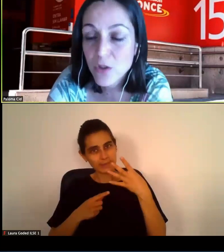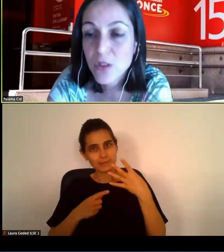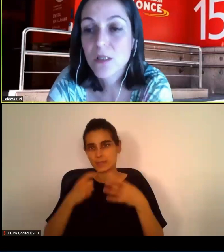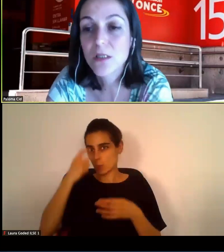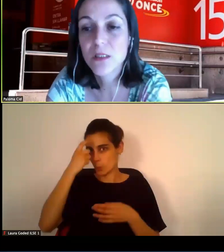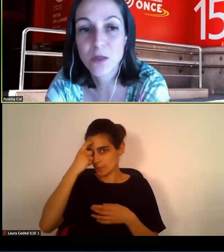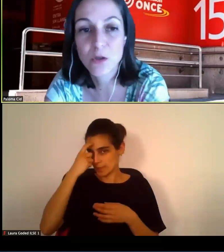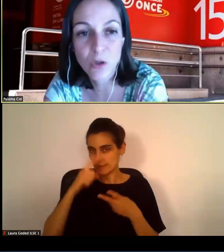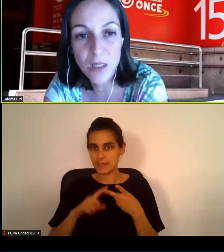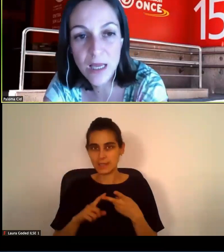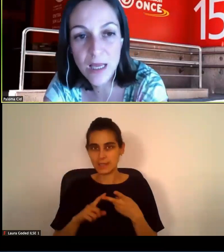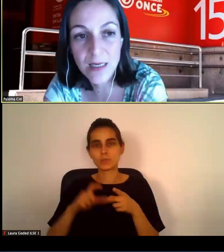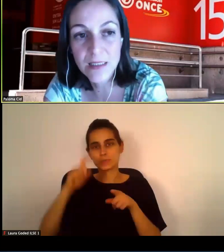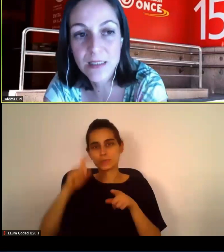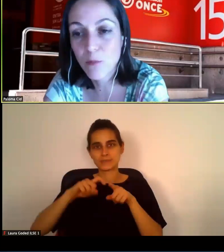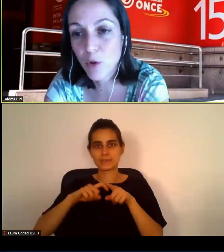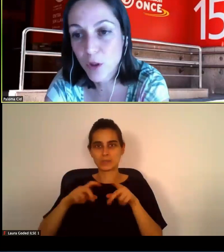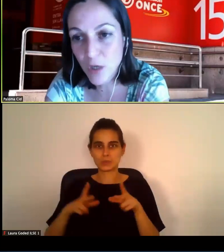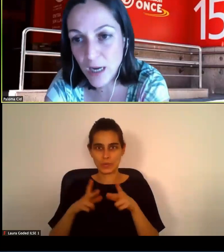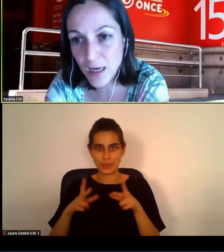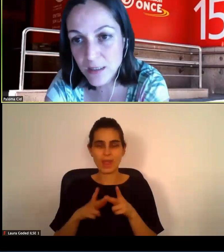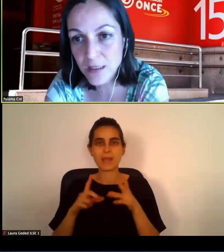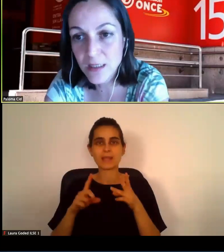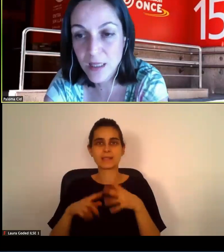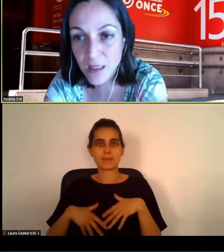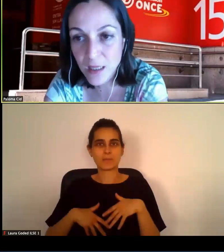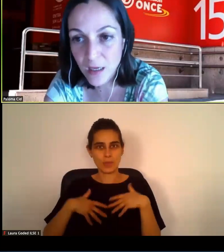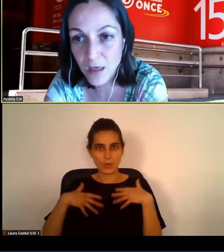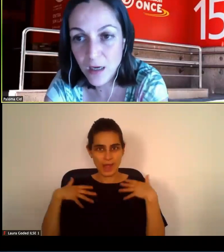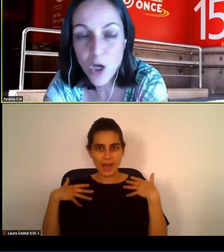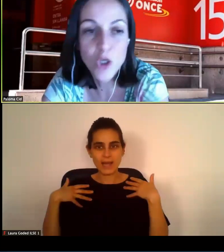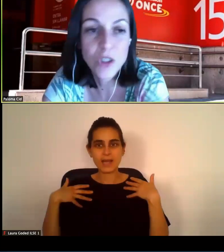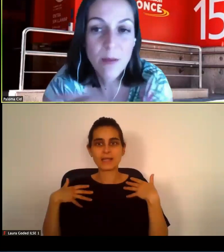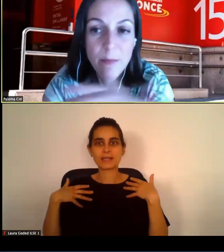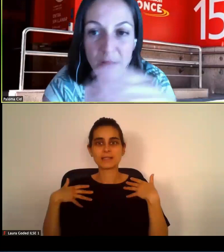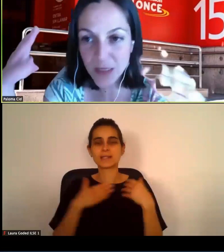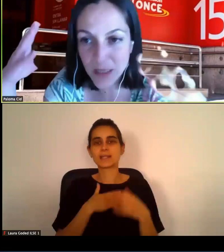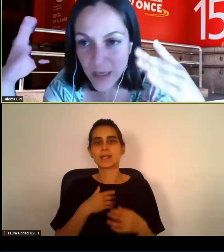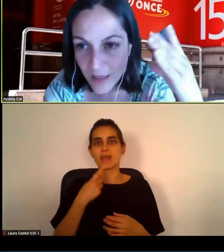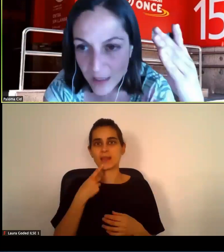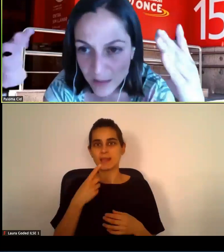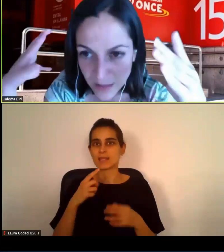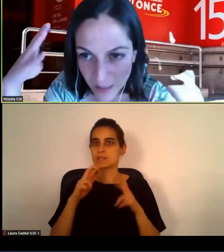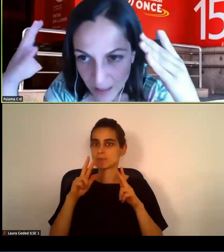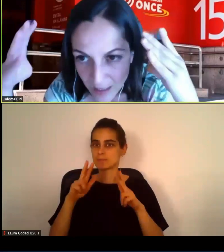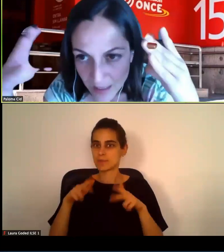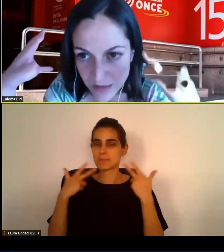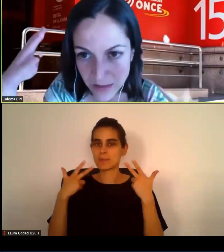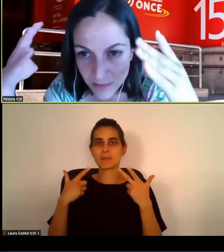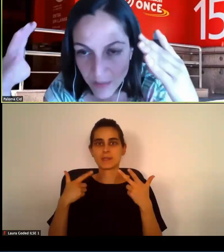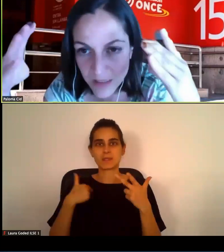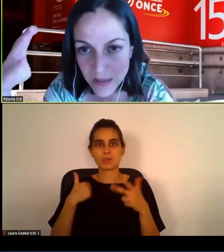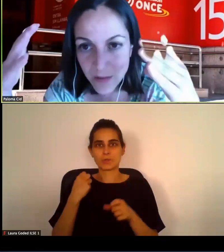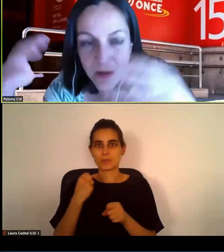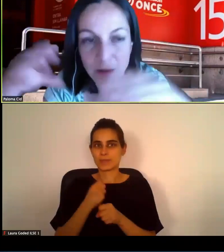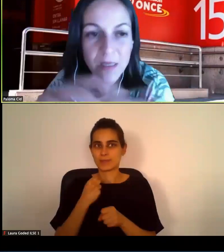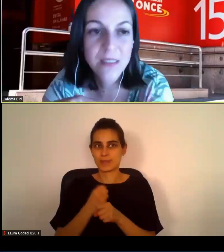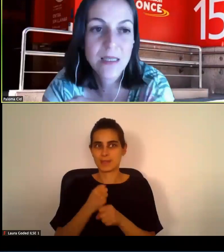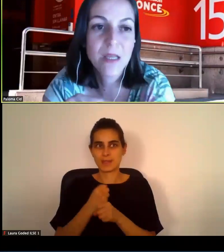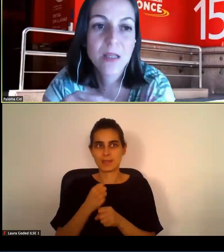cognitivos, psicosociales, emocionales, es decir, los que me permiten hacer tareas más